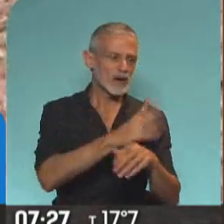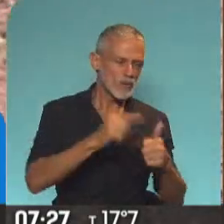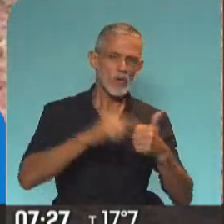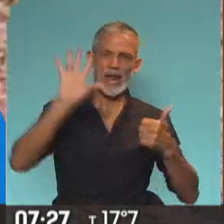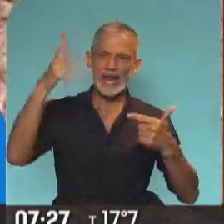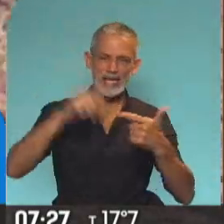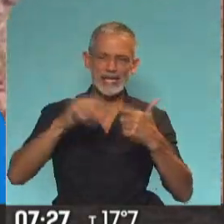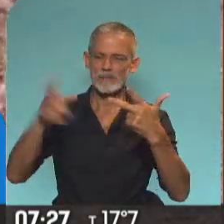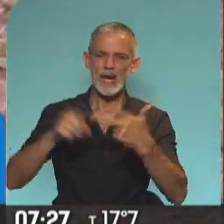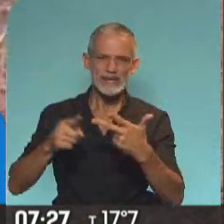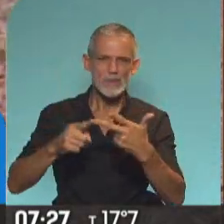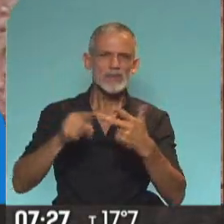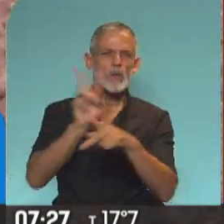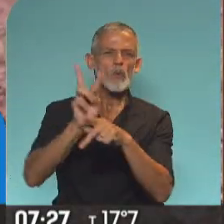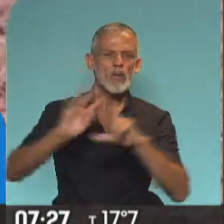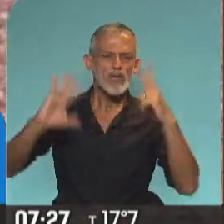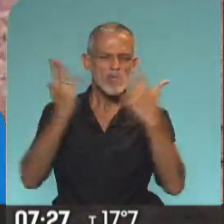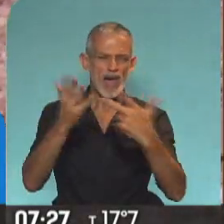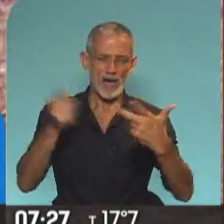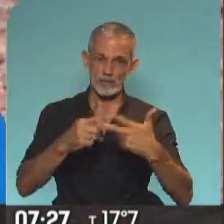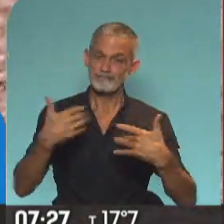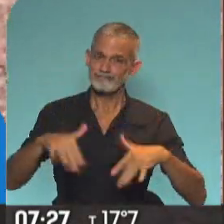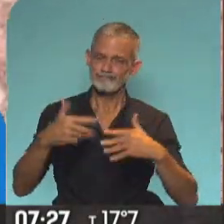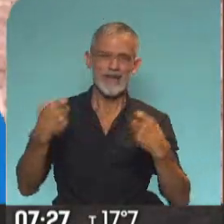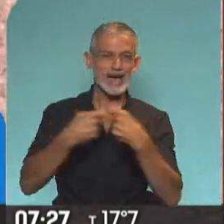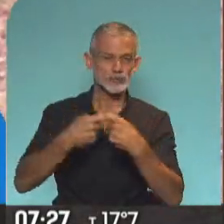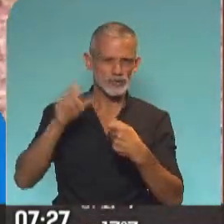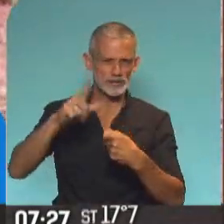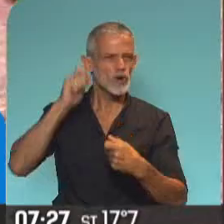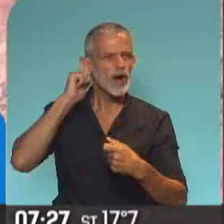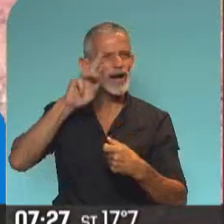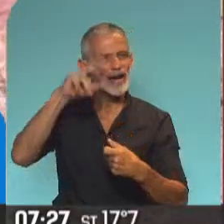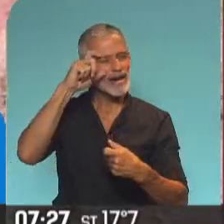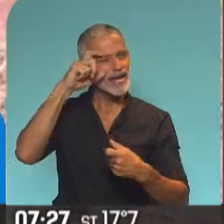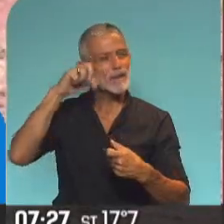climática y de biodiversidad, advierten desde Greenpeace.